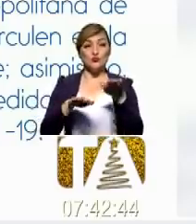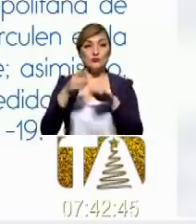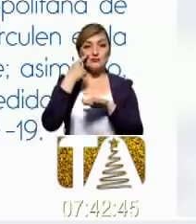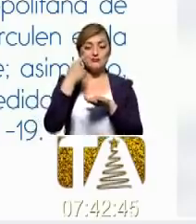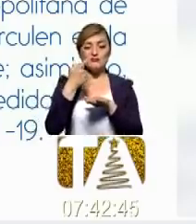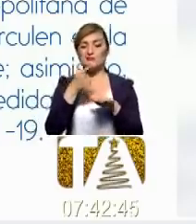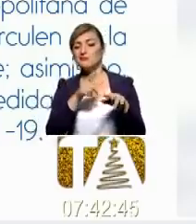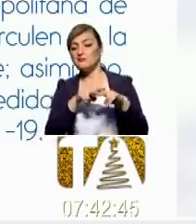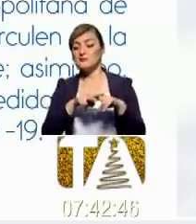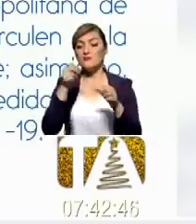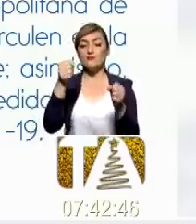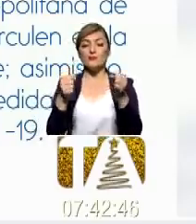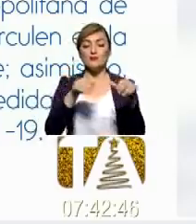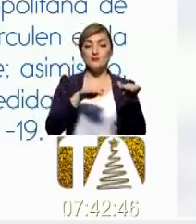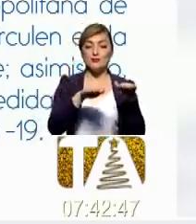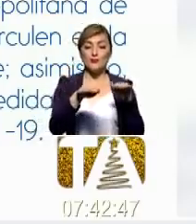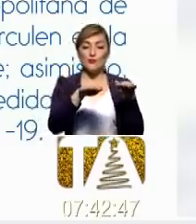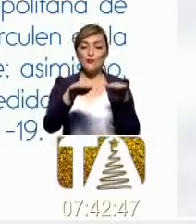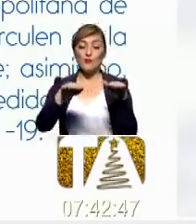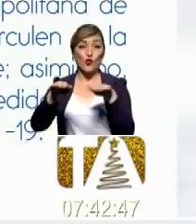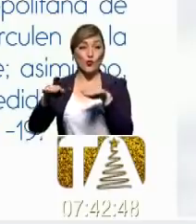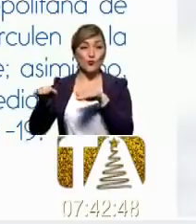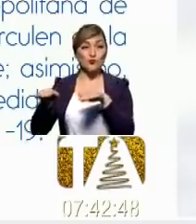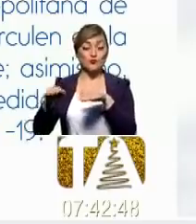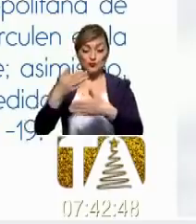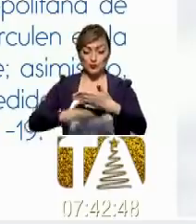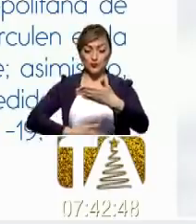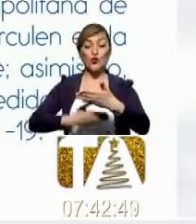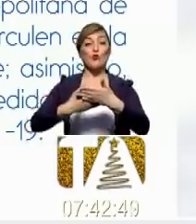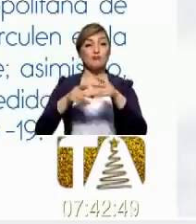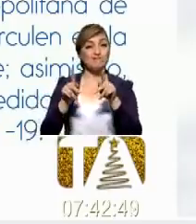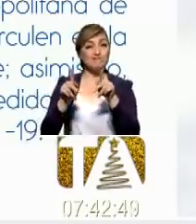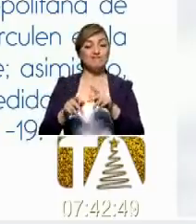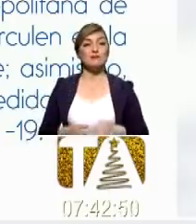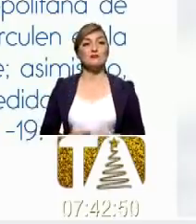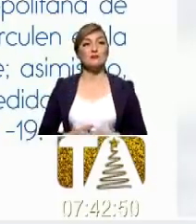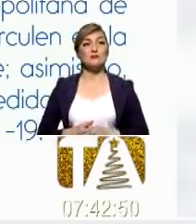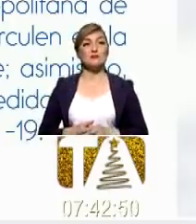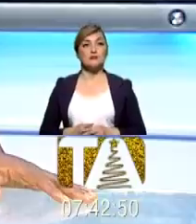verificará que los vehículos que circulen por la ciudad cuenten con la documentación pertinente.